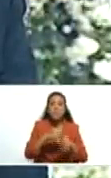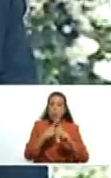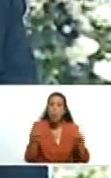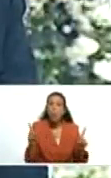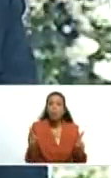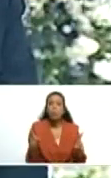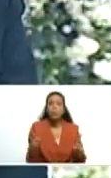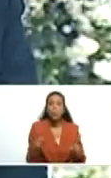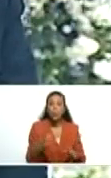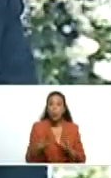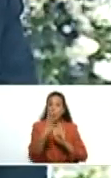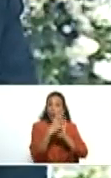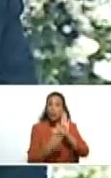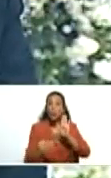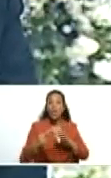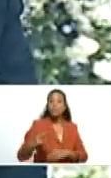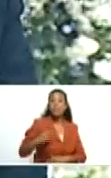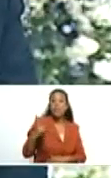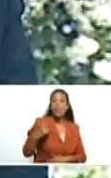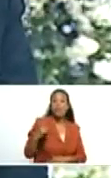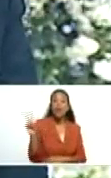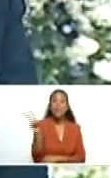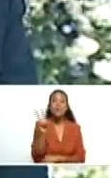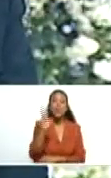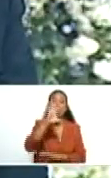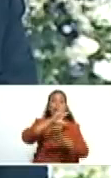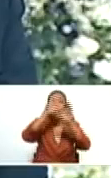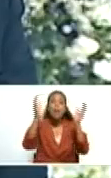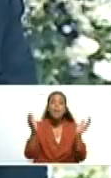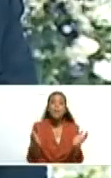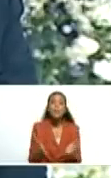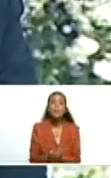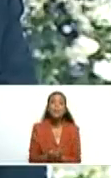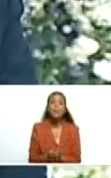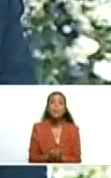Un gran representante diplomático de Venezuela en el mundo,